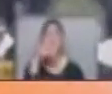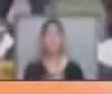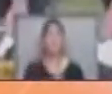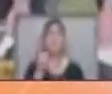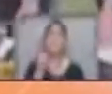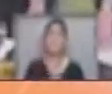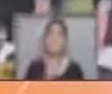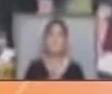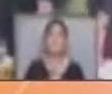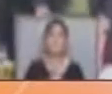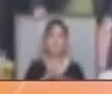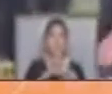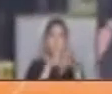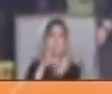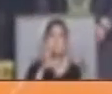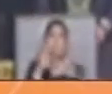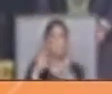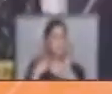una actitud que